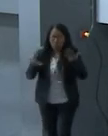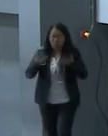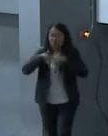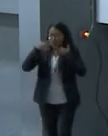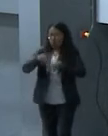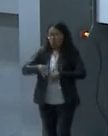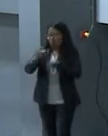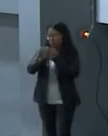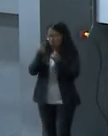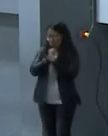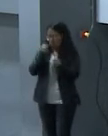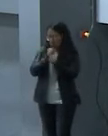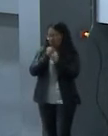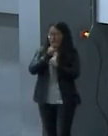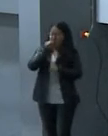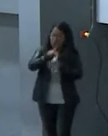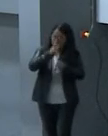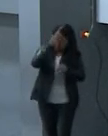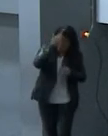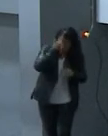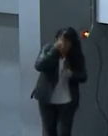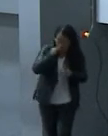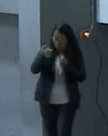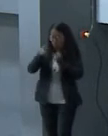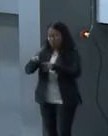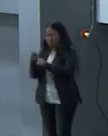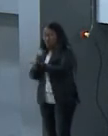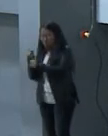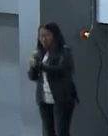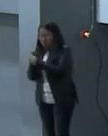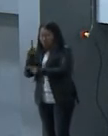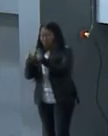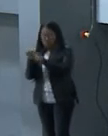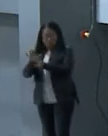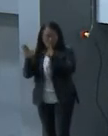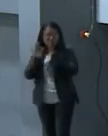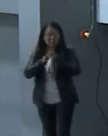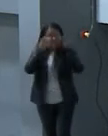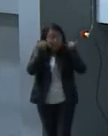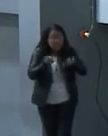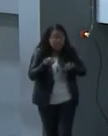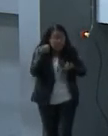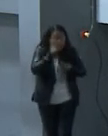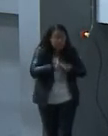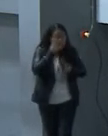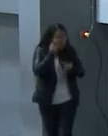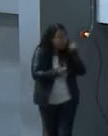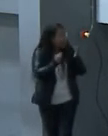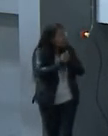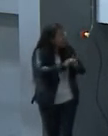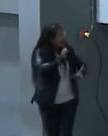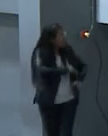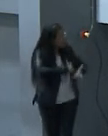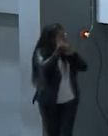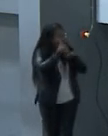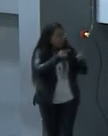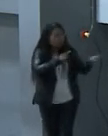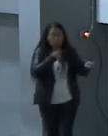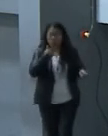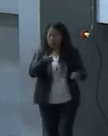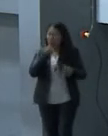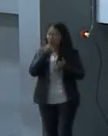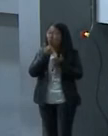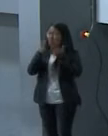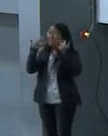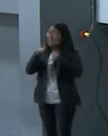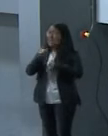laboral, incluido docente y trabajadores, ¿sí? Y ahora sí termino, cuando el rector mencionó que se ha cumplido